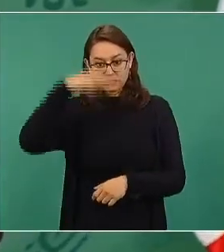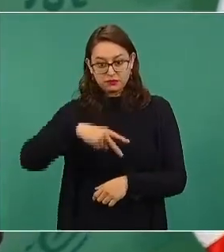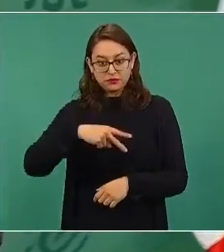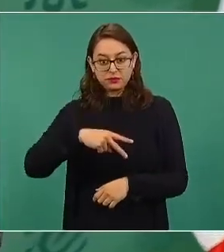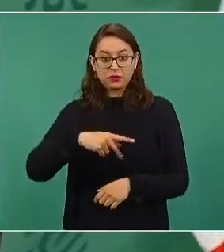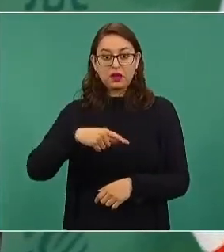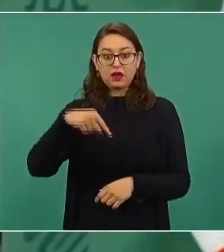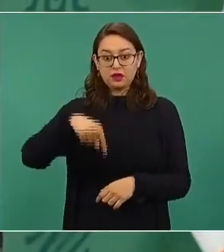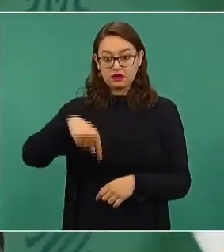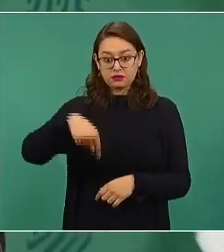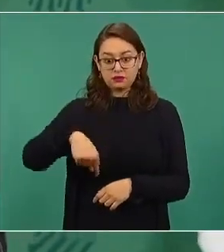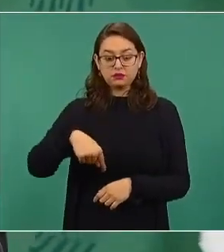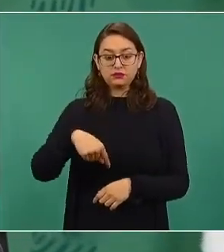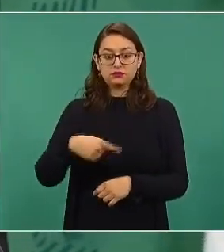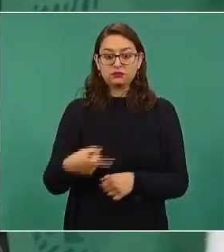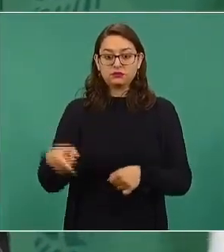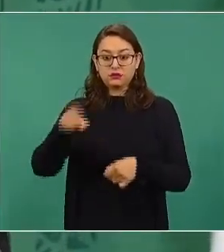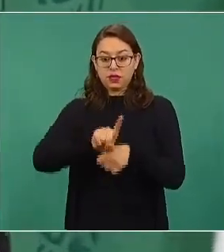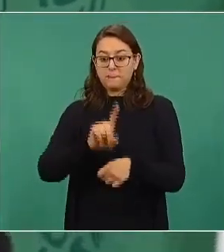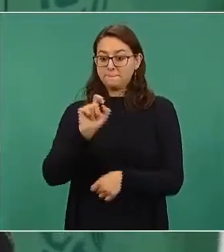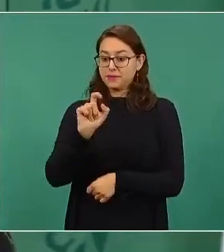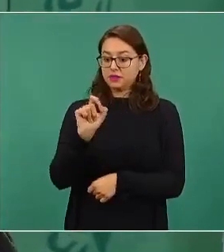el desfile.